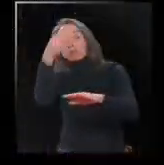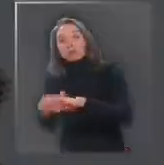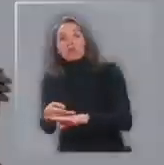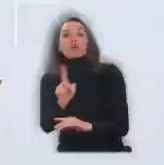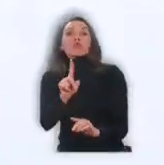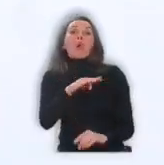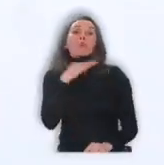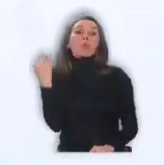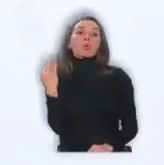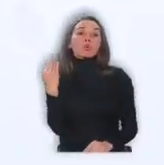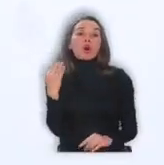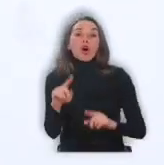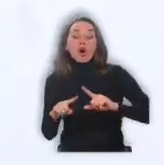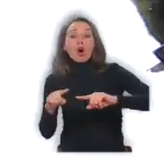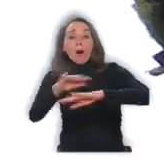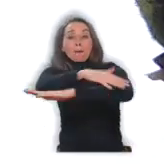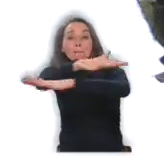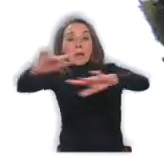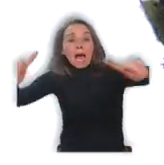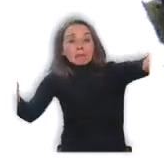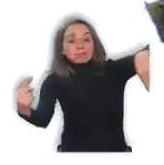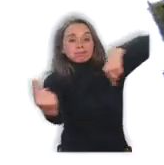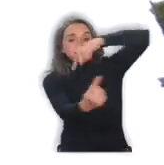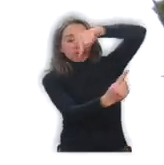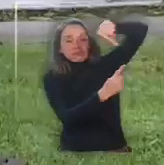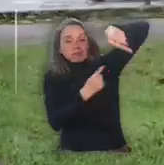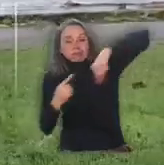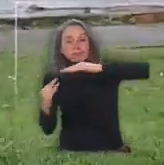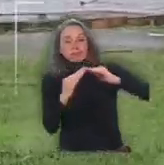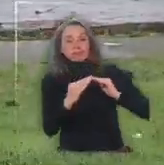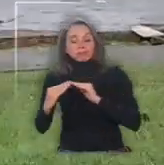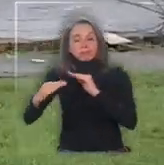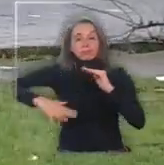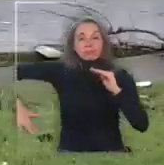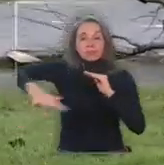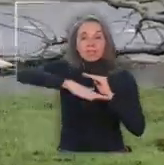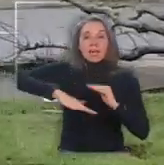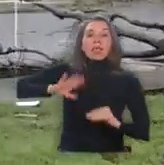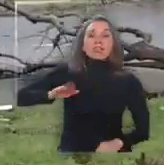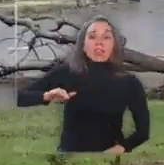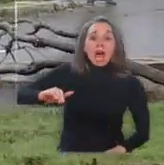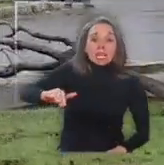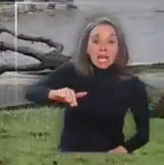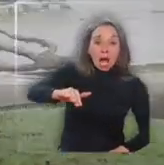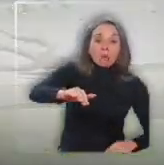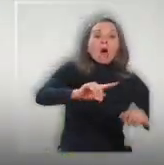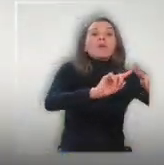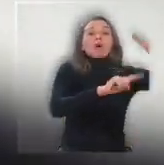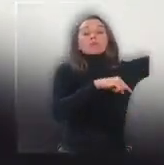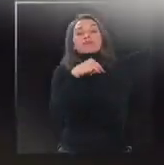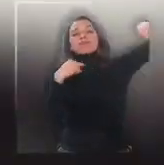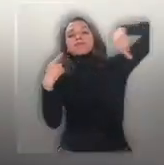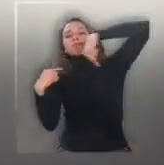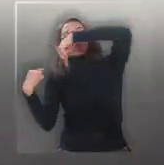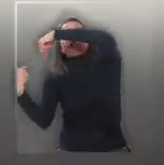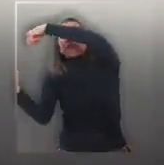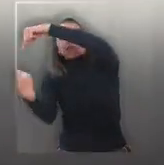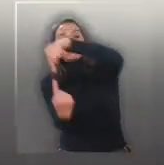no murió. La tromba atravesó en altura la zona urbana de Talcahuano hasta que volvió a tocar tierra en las salinas.